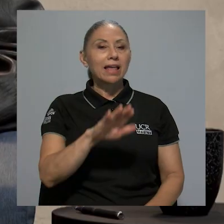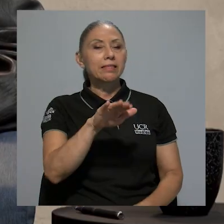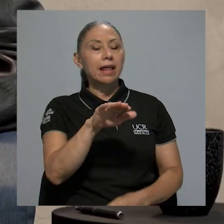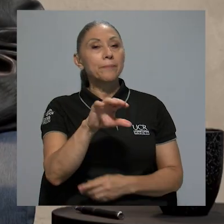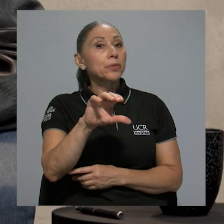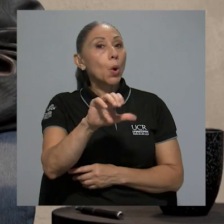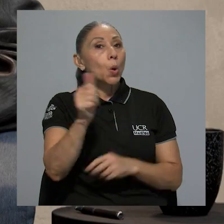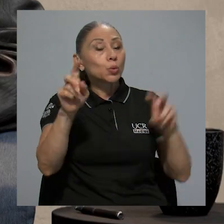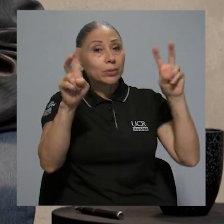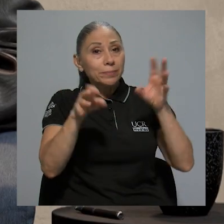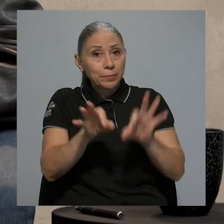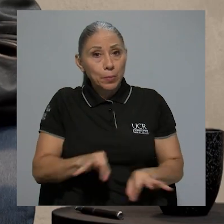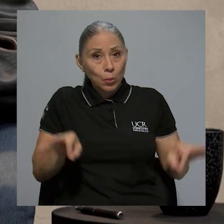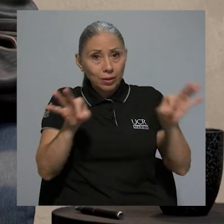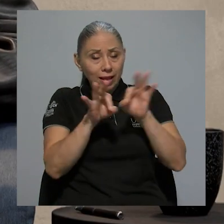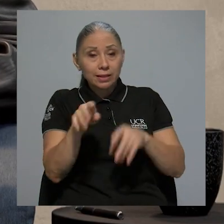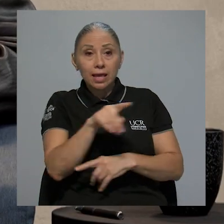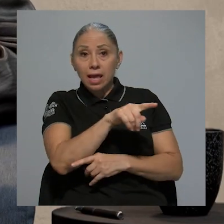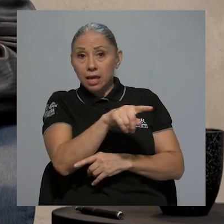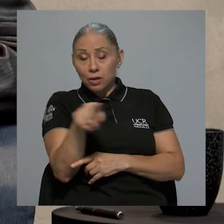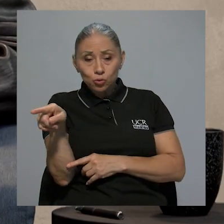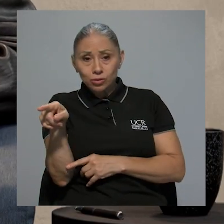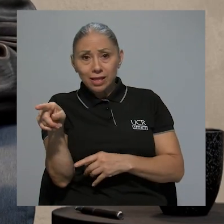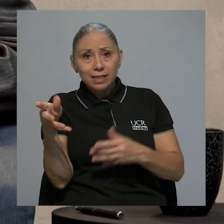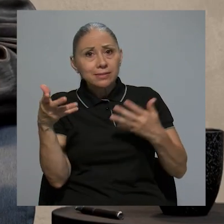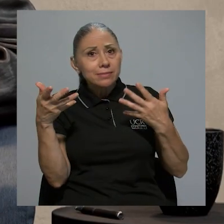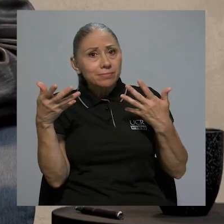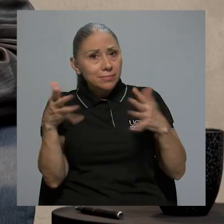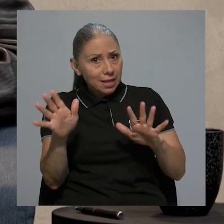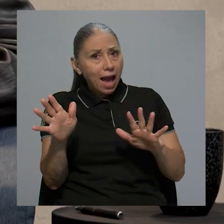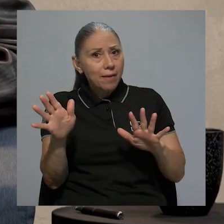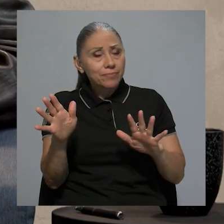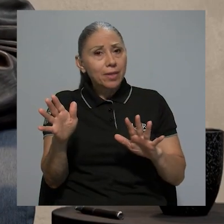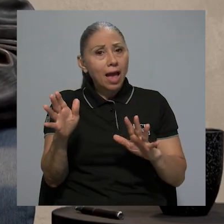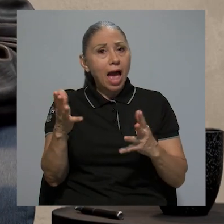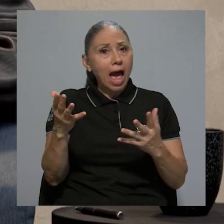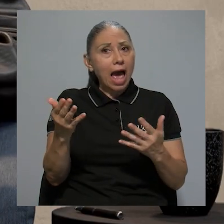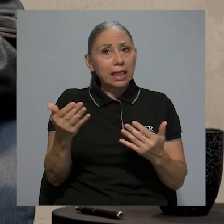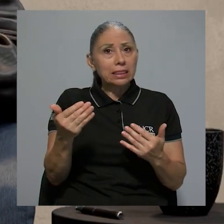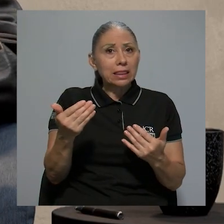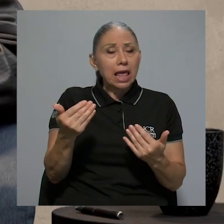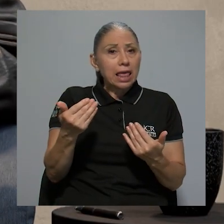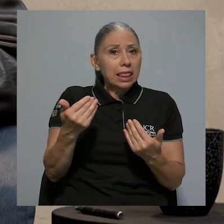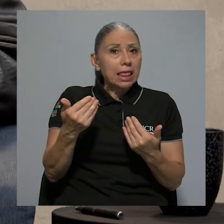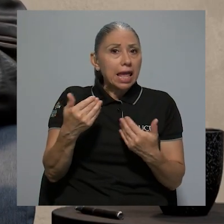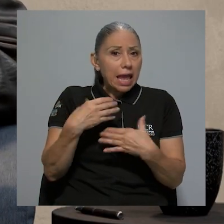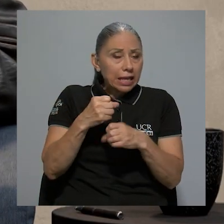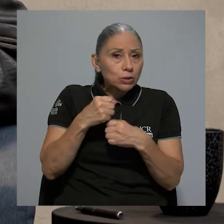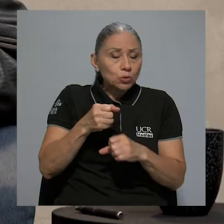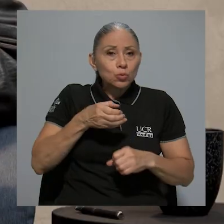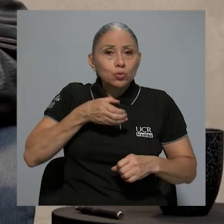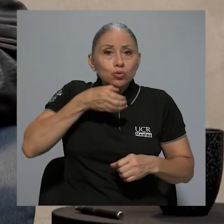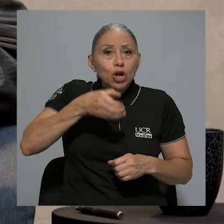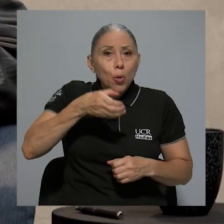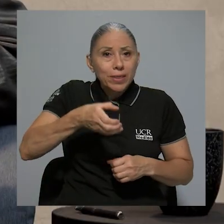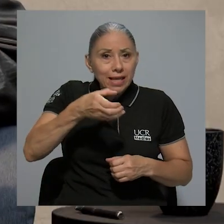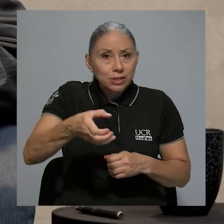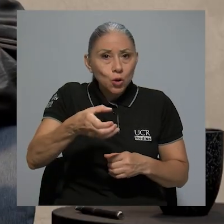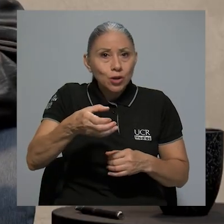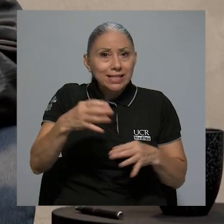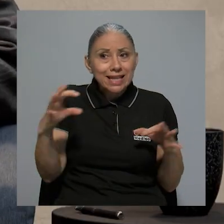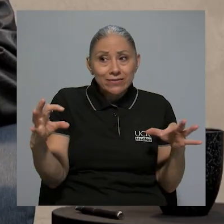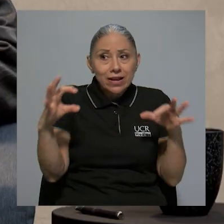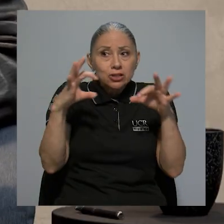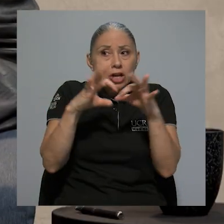Andrea, otro aspecto importante es que ustedes han adquirido recomendaciones o han podido generar recomendaciones con